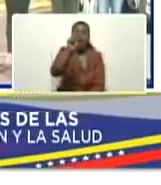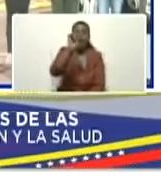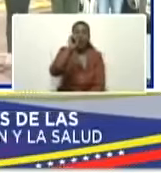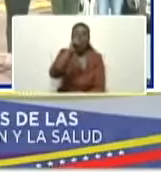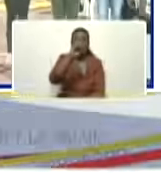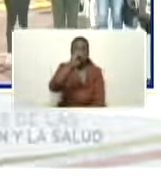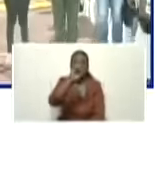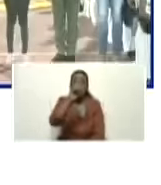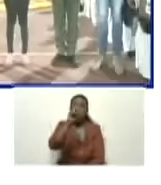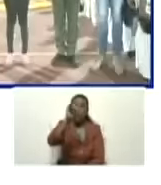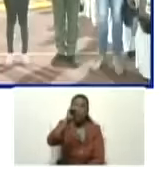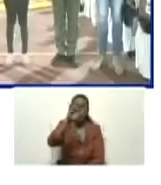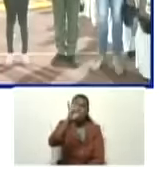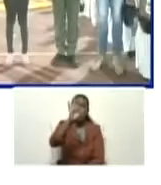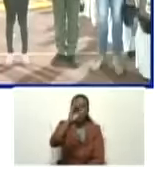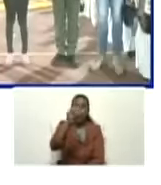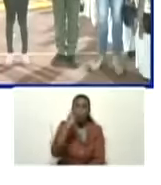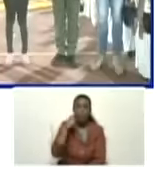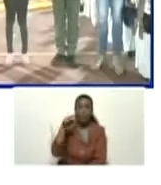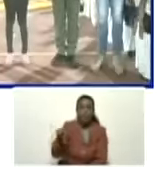Casacoima!